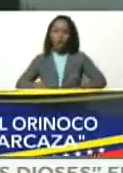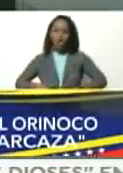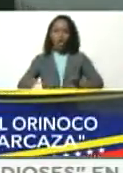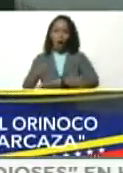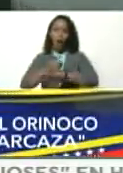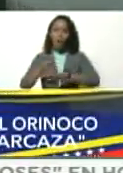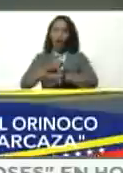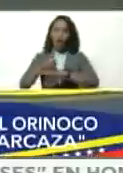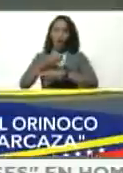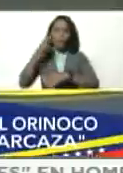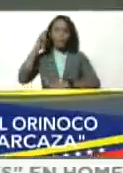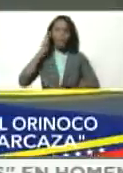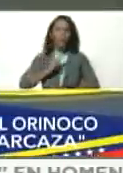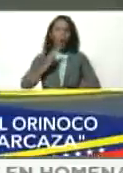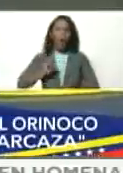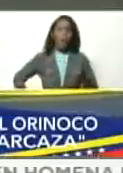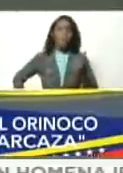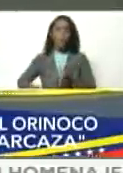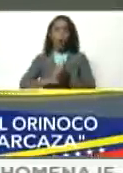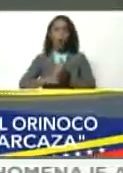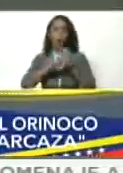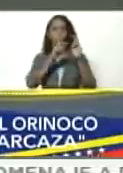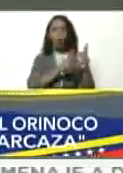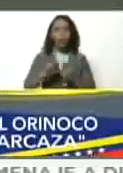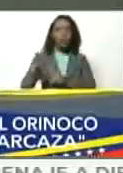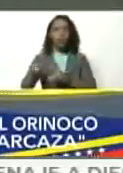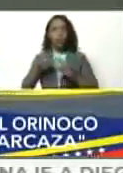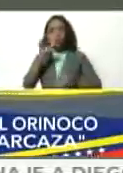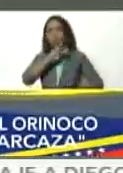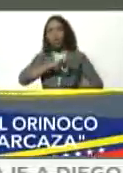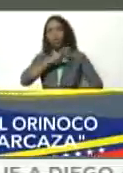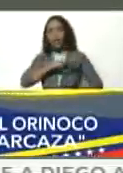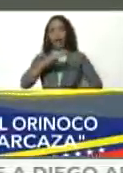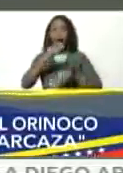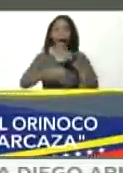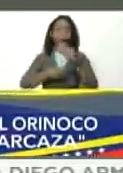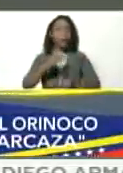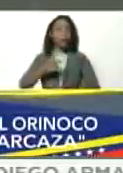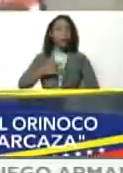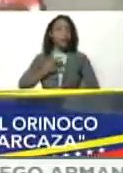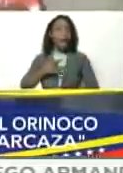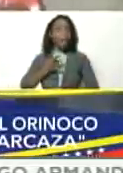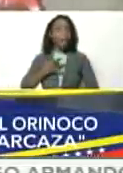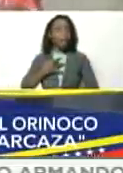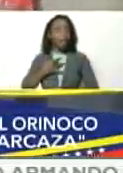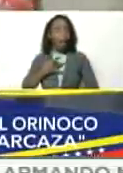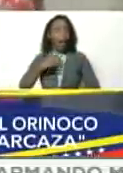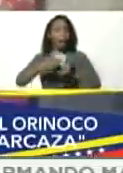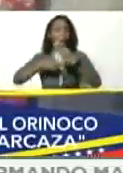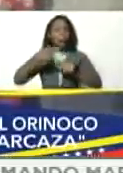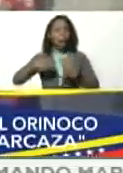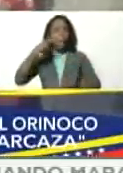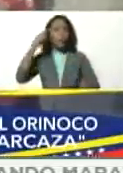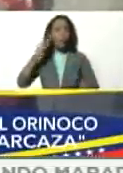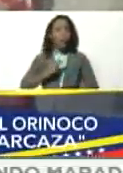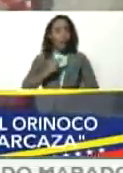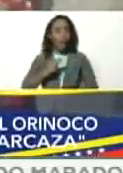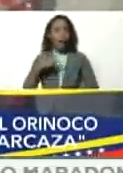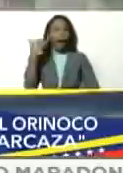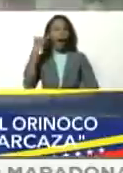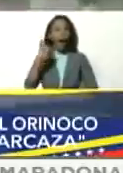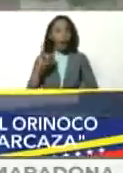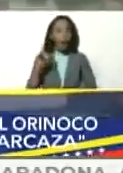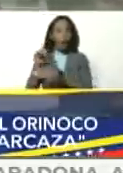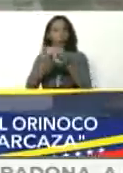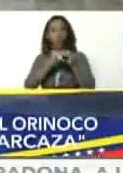gobierno bolivariano con el apoyo de organizaciones sociales que han sentido que la revolución bolivariana es equidad,